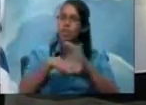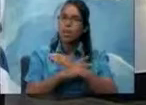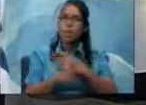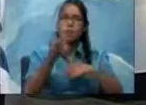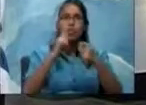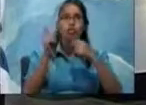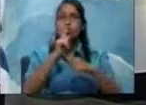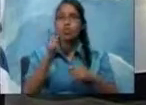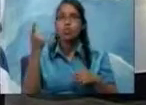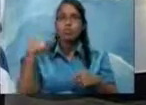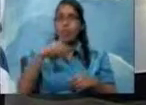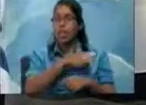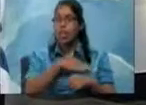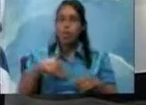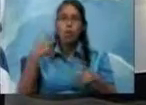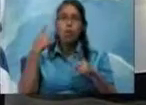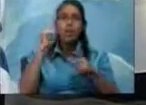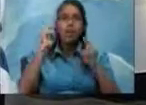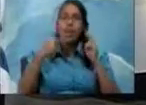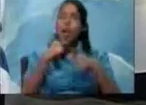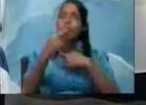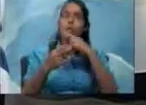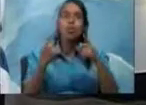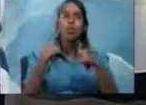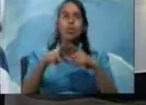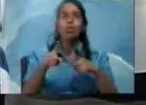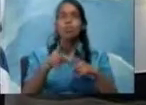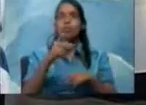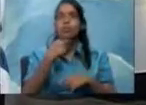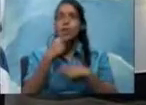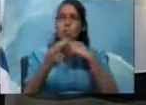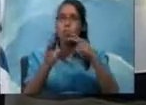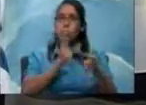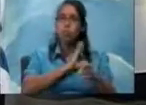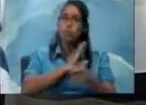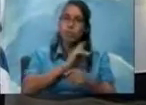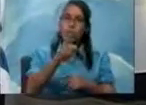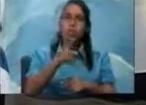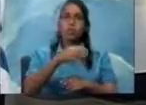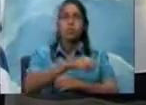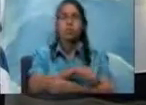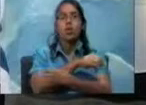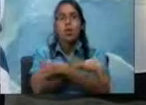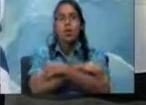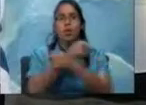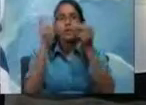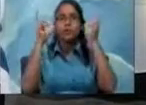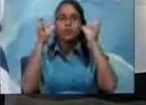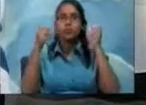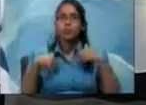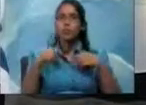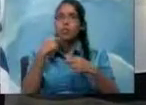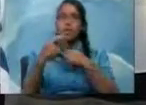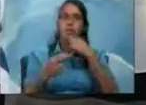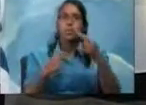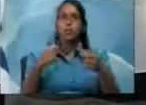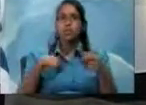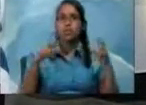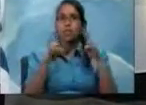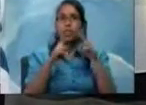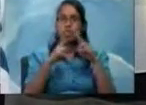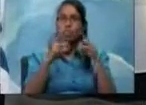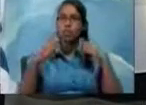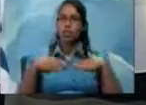tengo que oír la voz de otro yo tengo que oír la voz suyo porque usted me enseñó mis ovejas oyen mi voz Yo las conozco y ella me